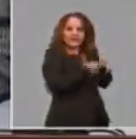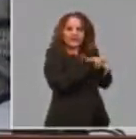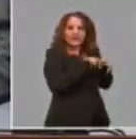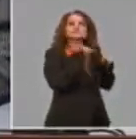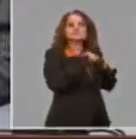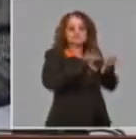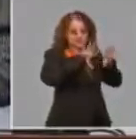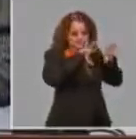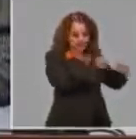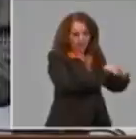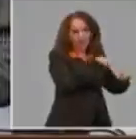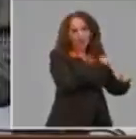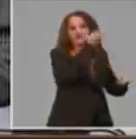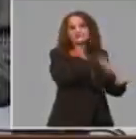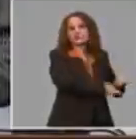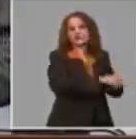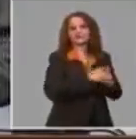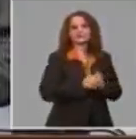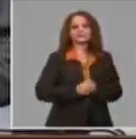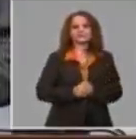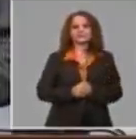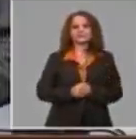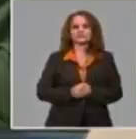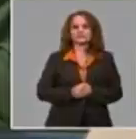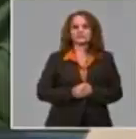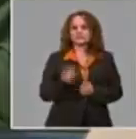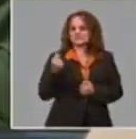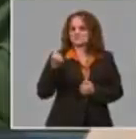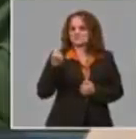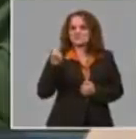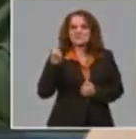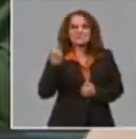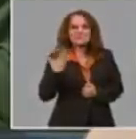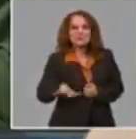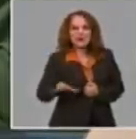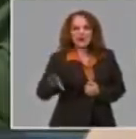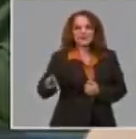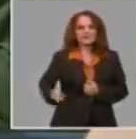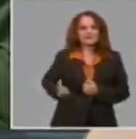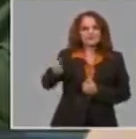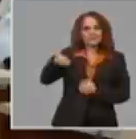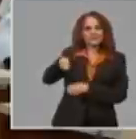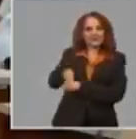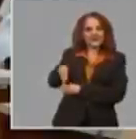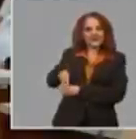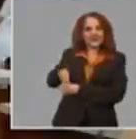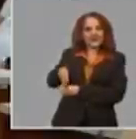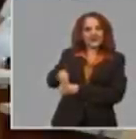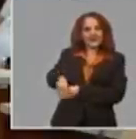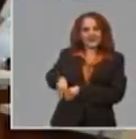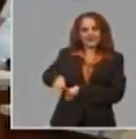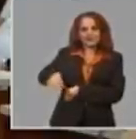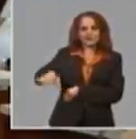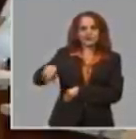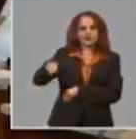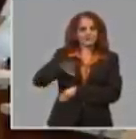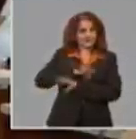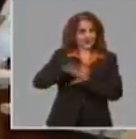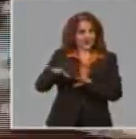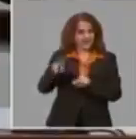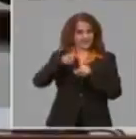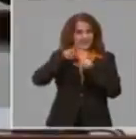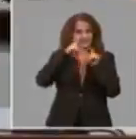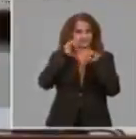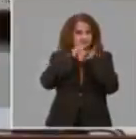en las condiciones actuales los grandes y beneficiándose y hay un casi se puso la televisión y nosotros estamos generando en el